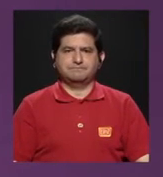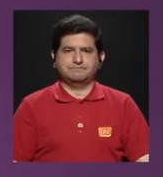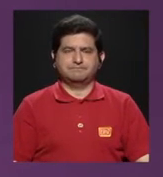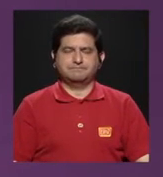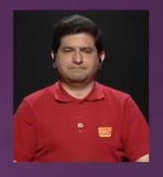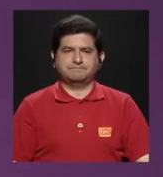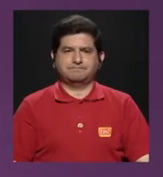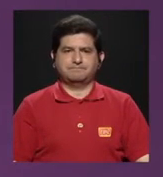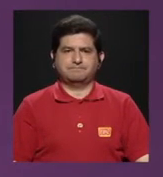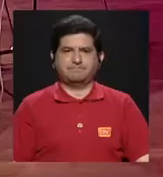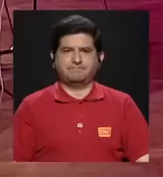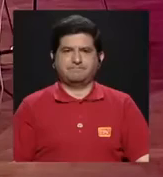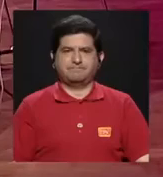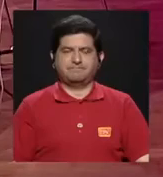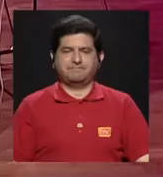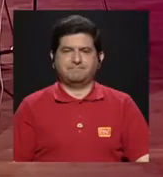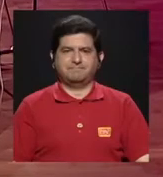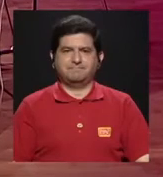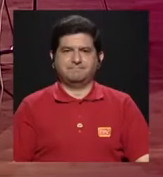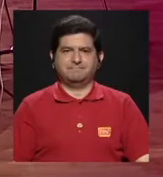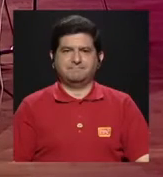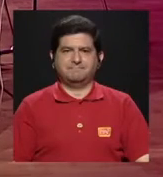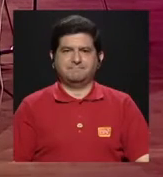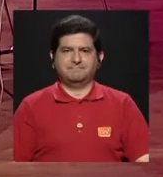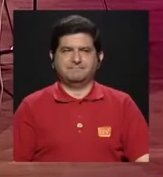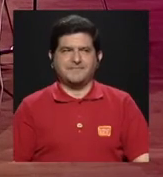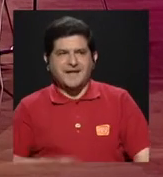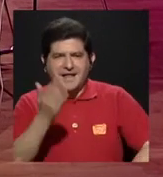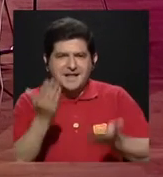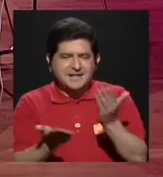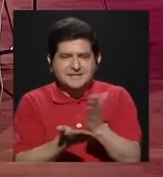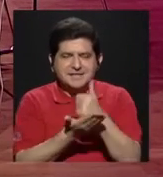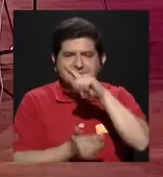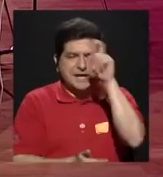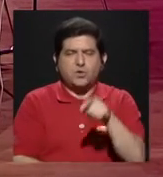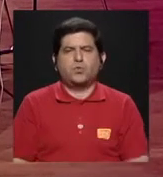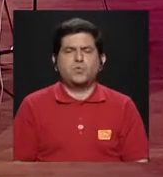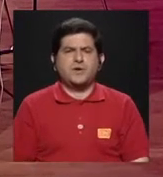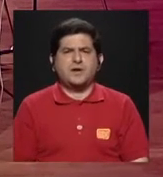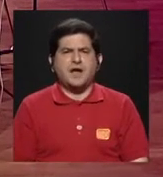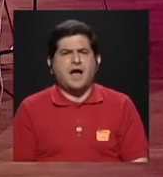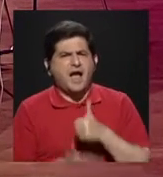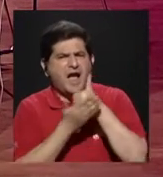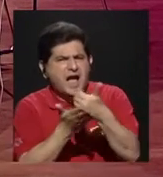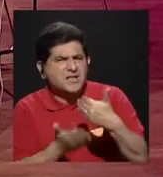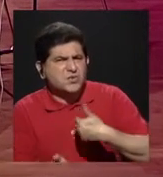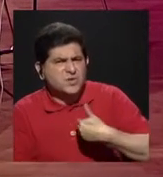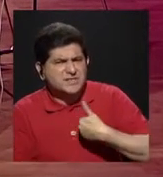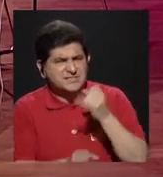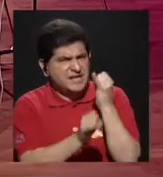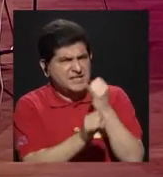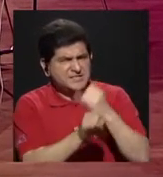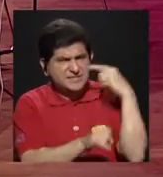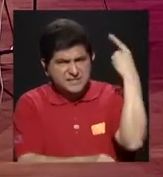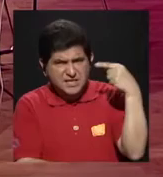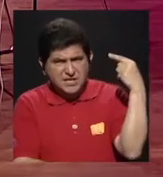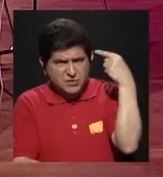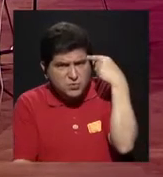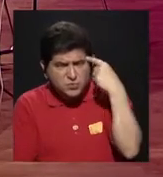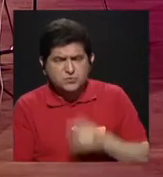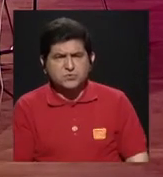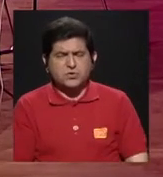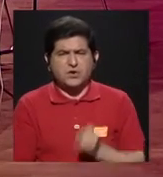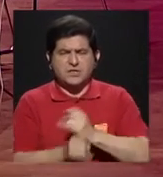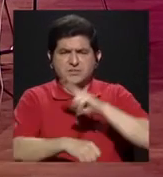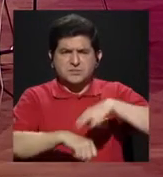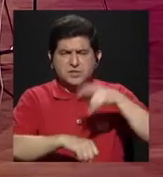Sí, bueno. ¿Qué? Tal vez aquí algunas preguntas, dice, ¿cuáles han sido las ayudas que han recibido instituciones del Estado, como el